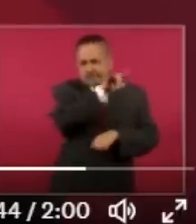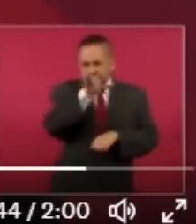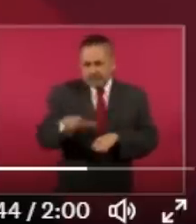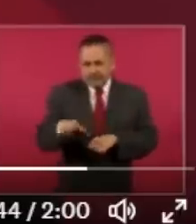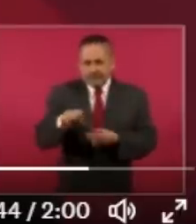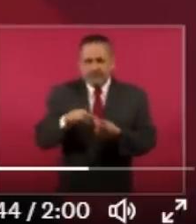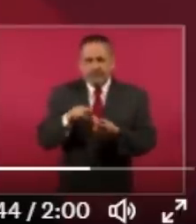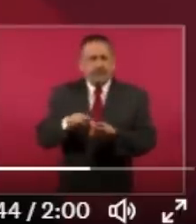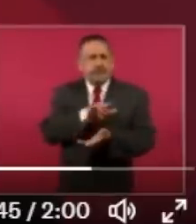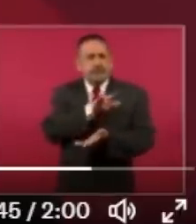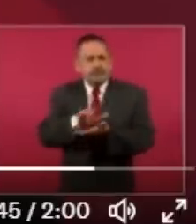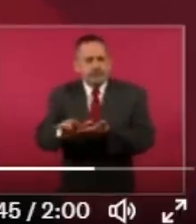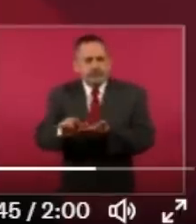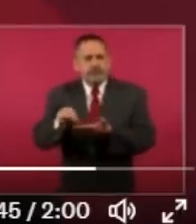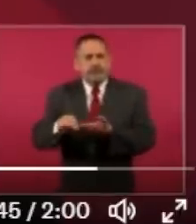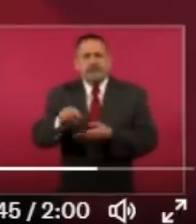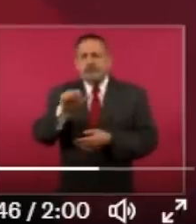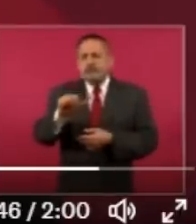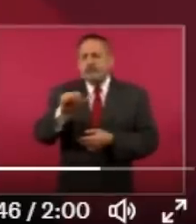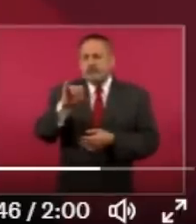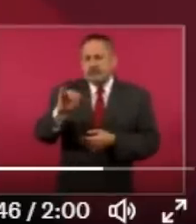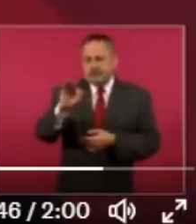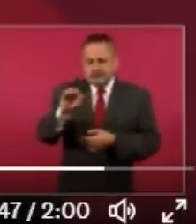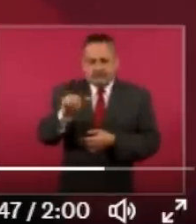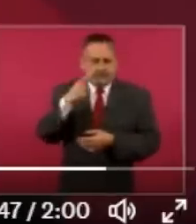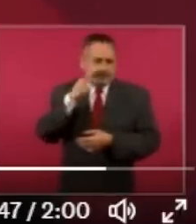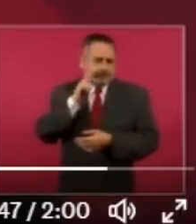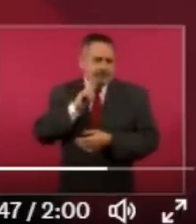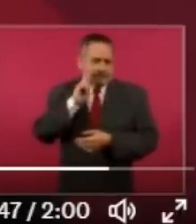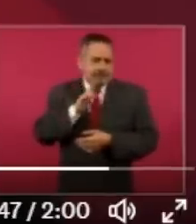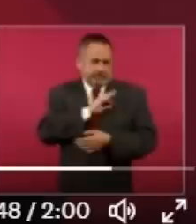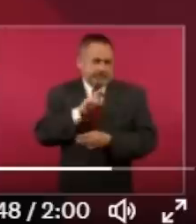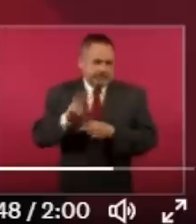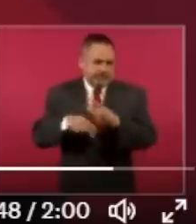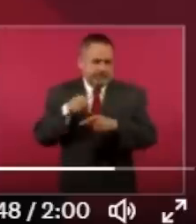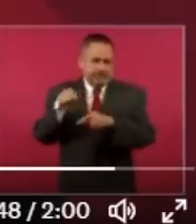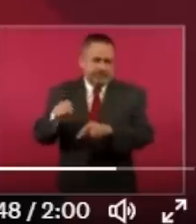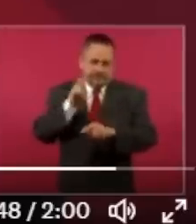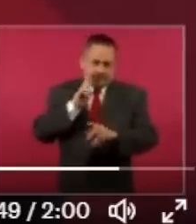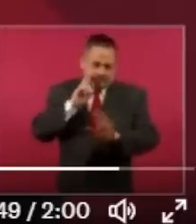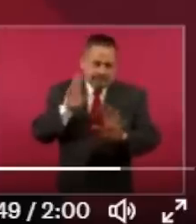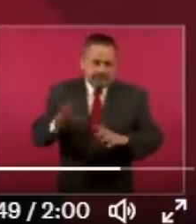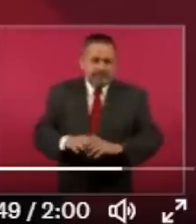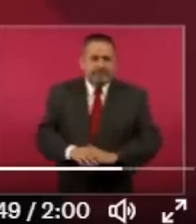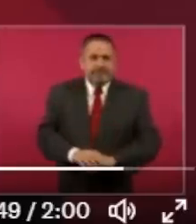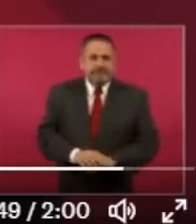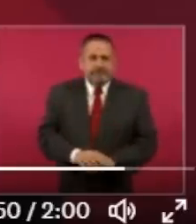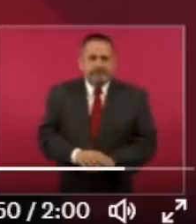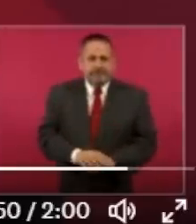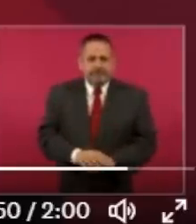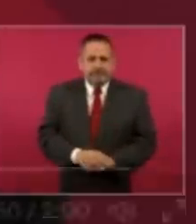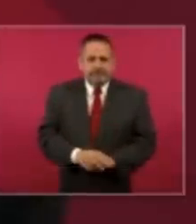aterrice en el aeropuerto general Felipe Ángeles